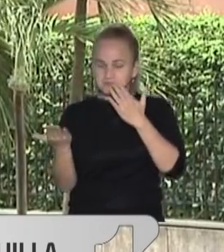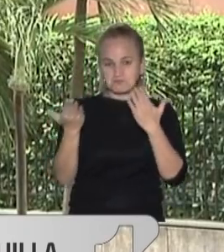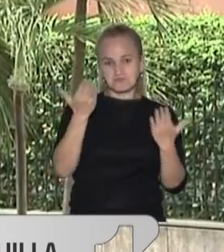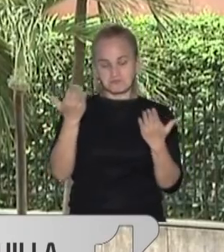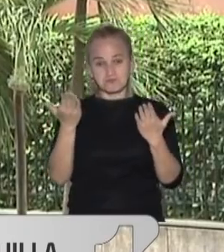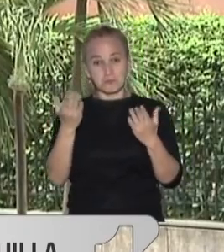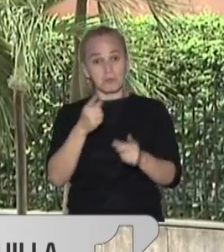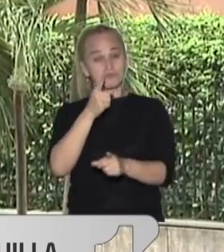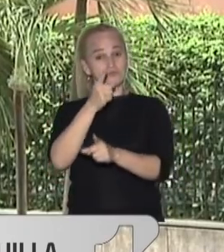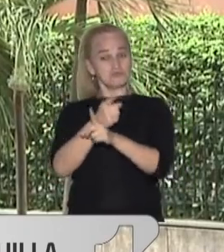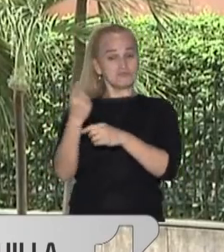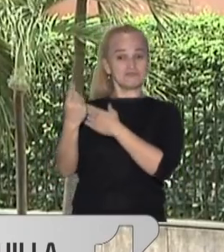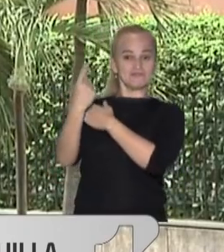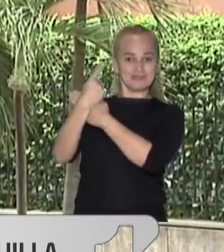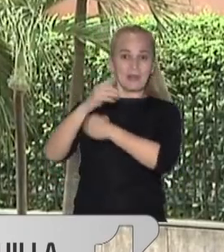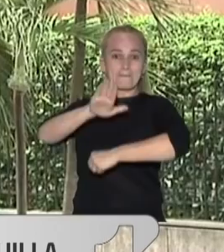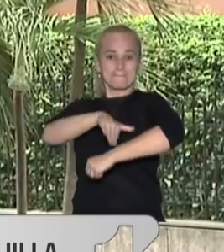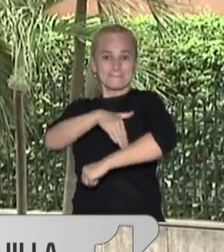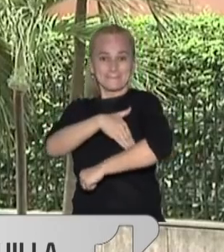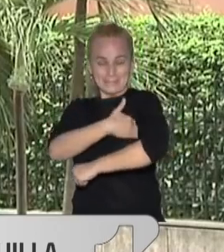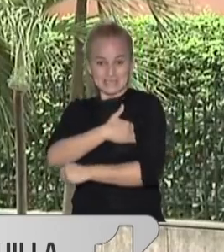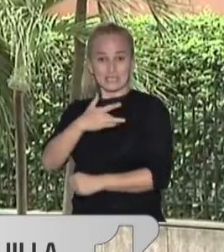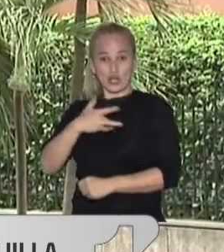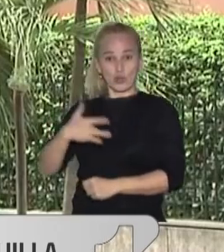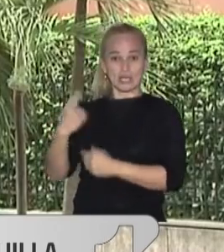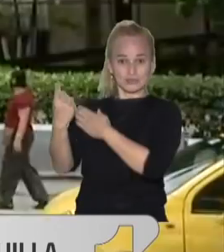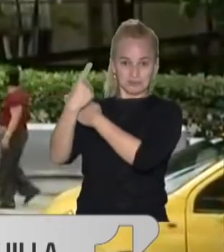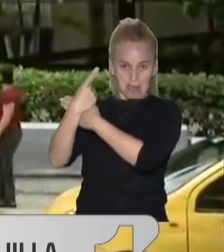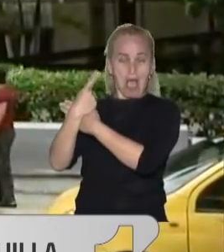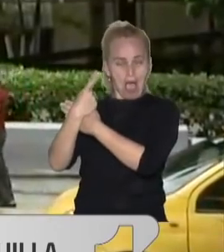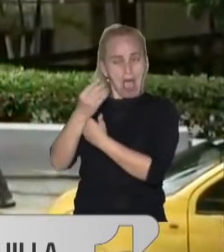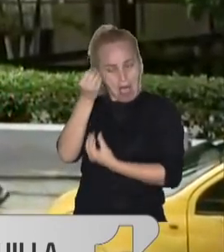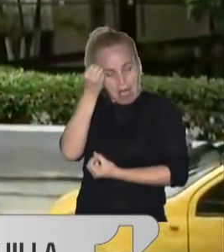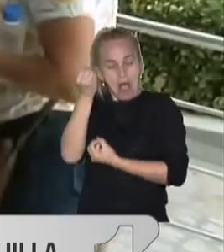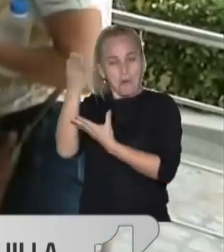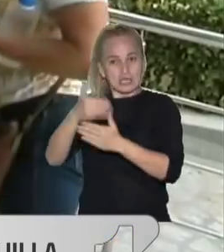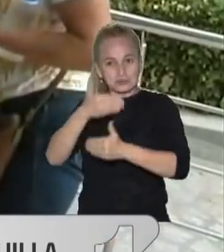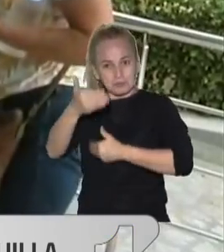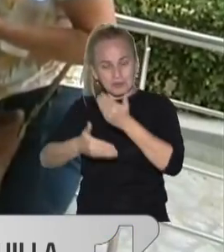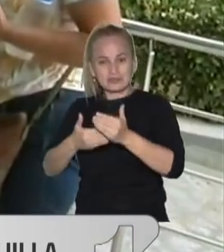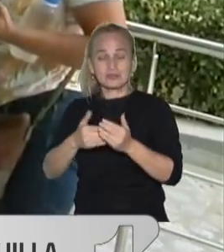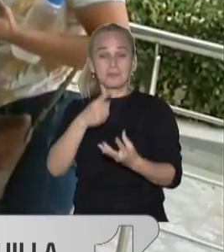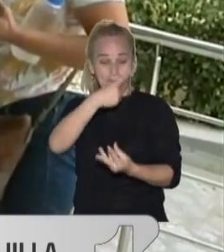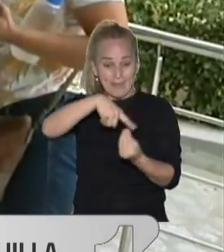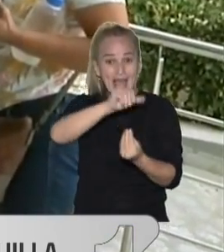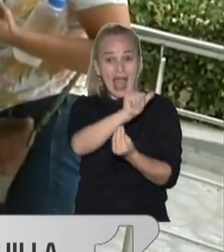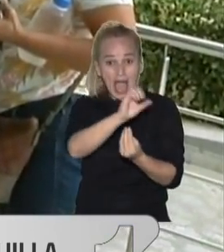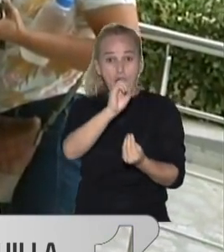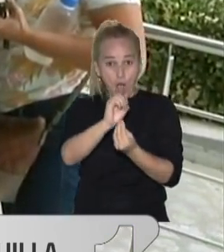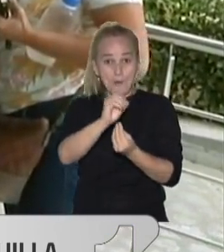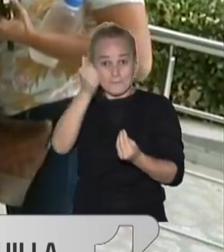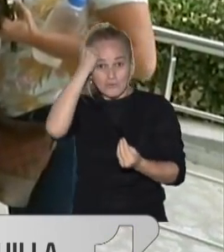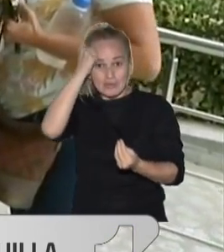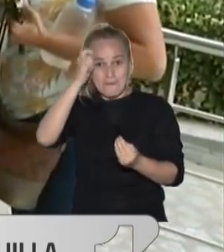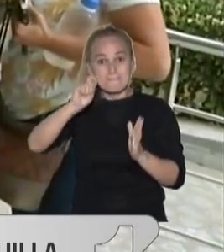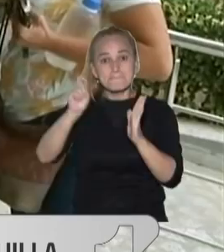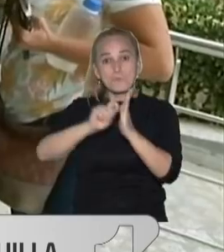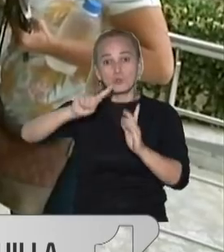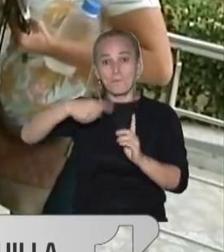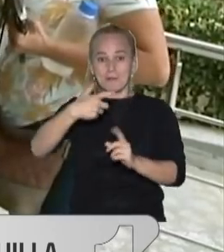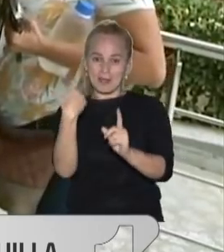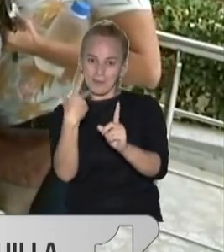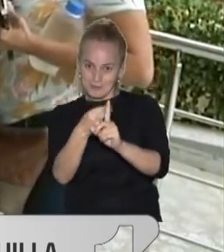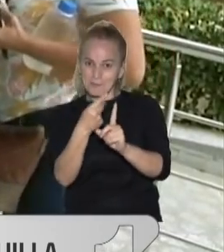cumpliendo directrices del Ministerio de Educación Nacional. Los profesores que reciben su primera dosis pertenecen